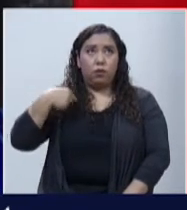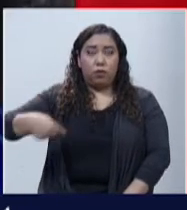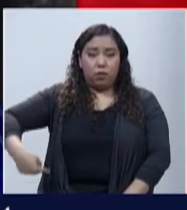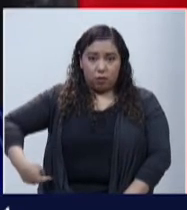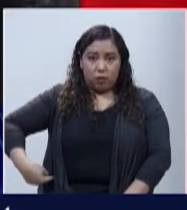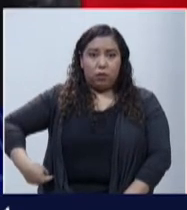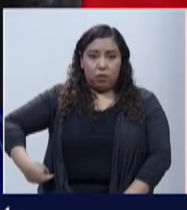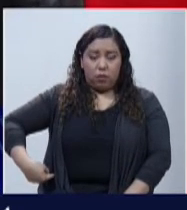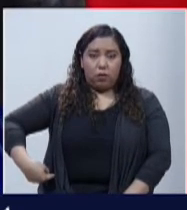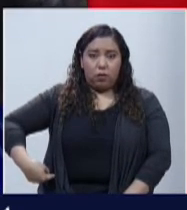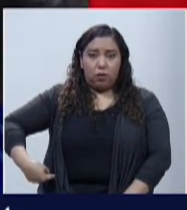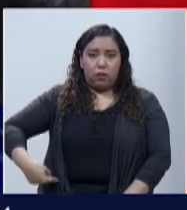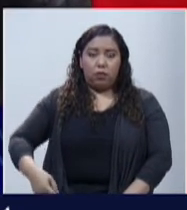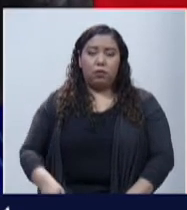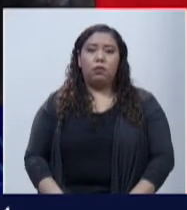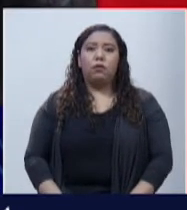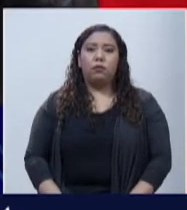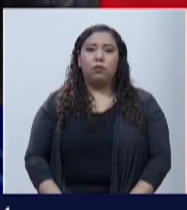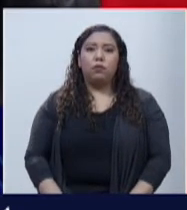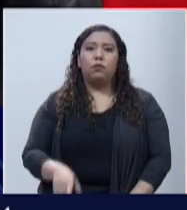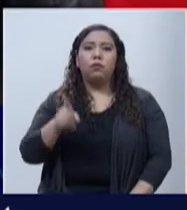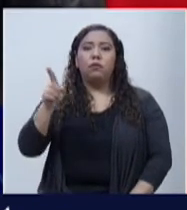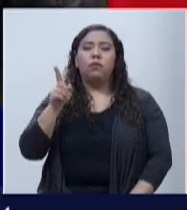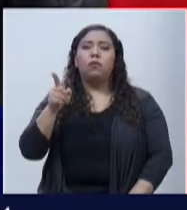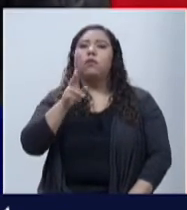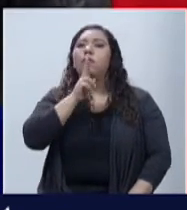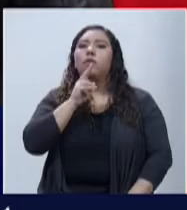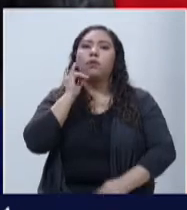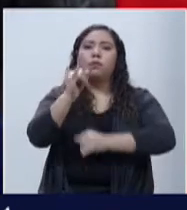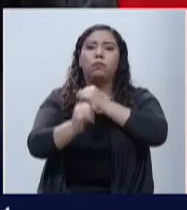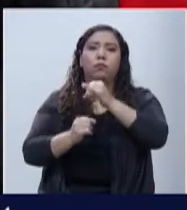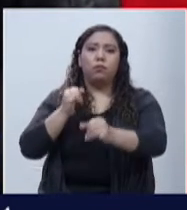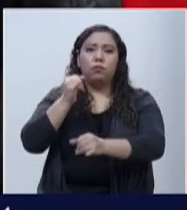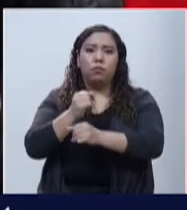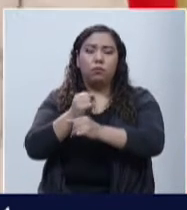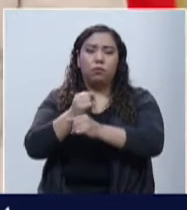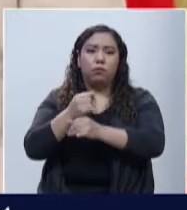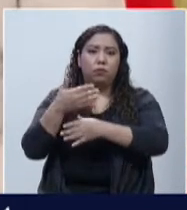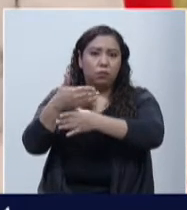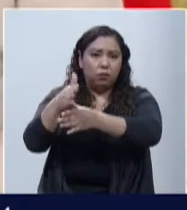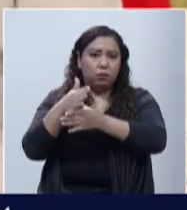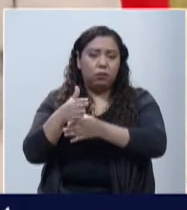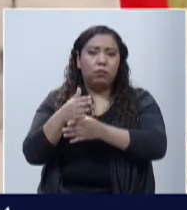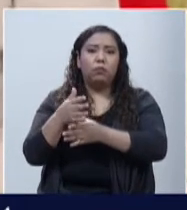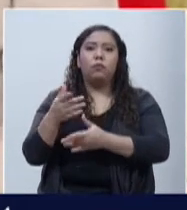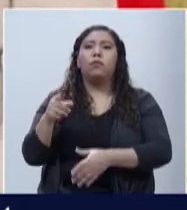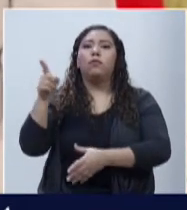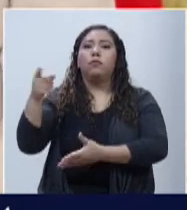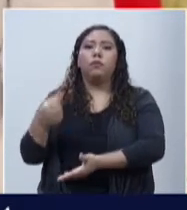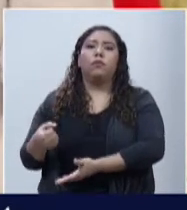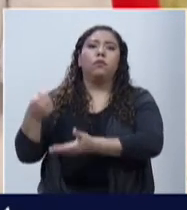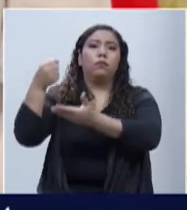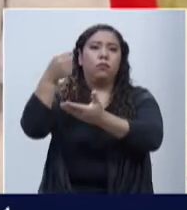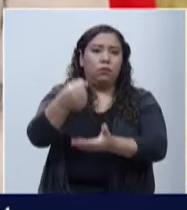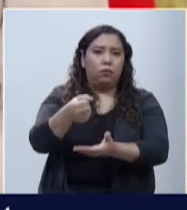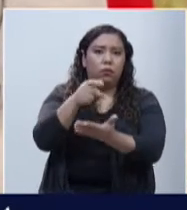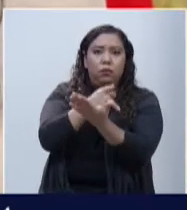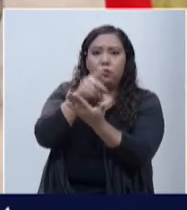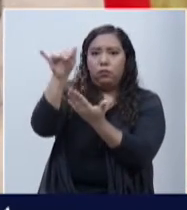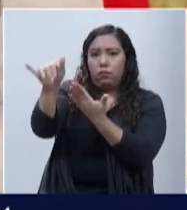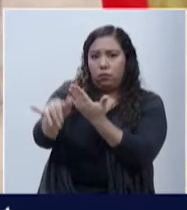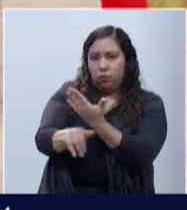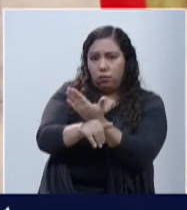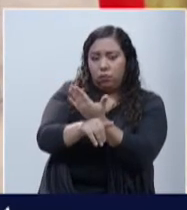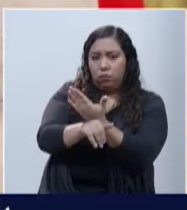entregaron a las autoridades de cancillería de honduras una nueva donación para la ejecución de la segunda etapa el proyecto de